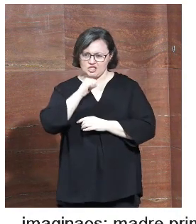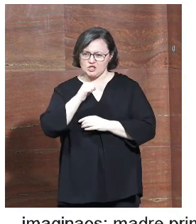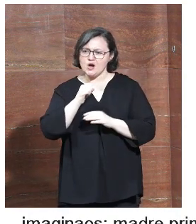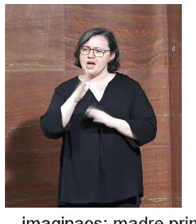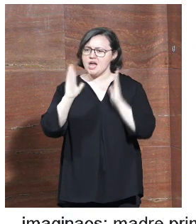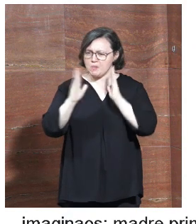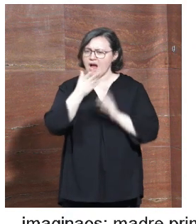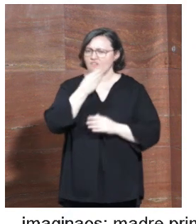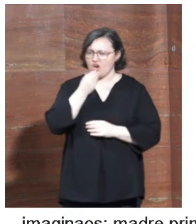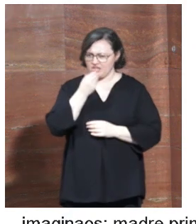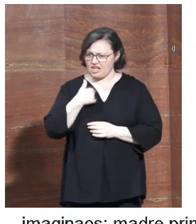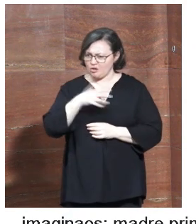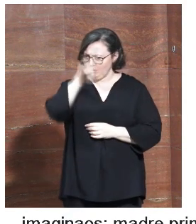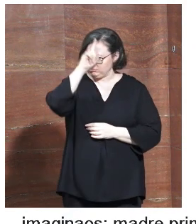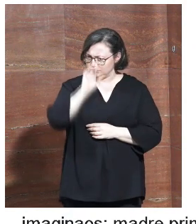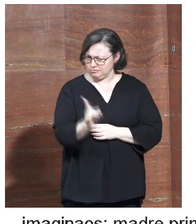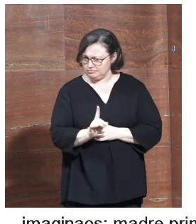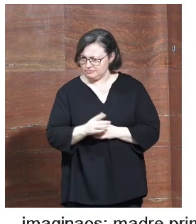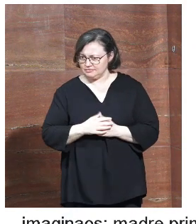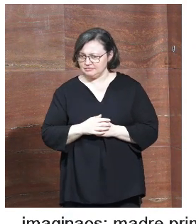muy bonita y no cambiaría nada.